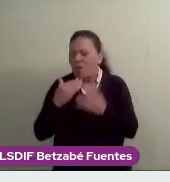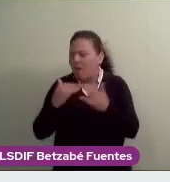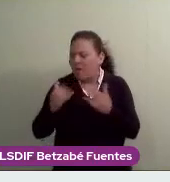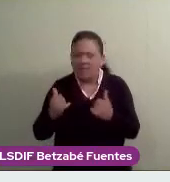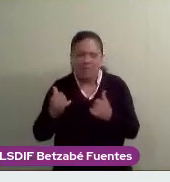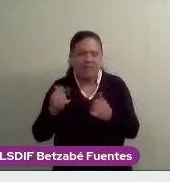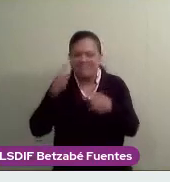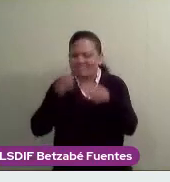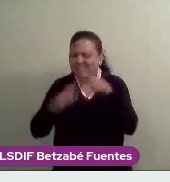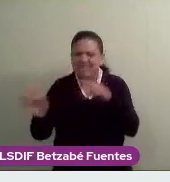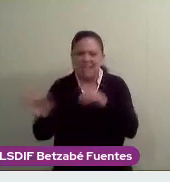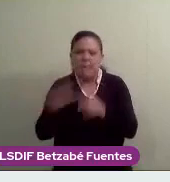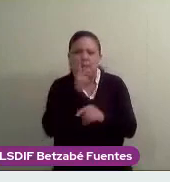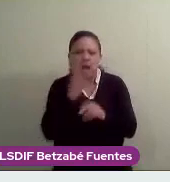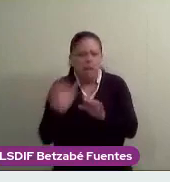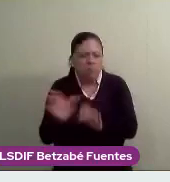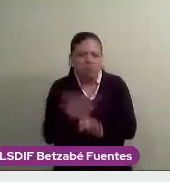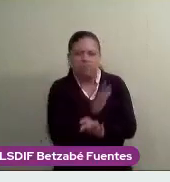favor.